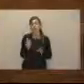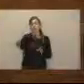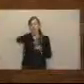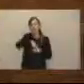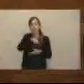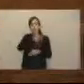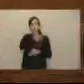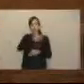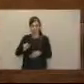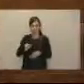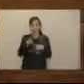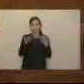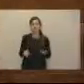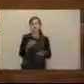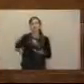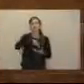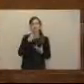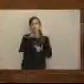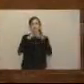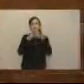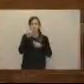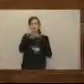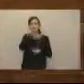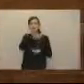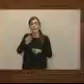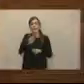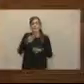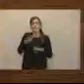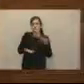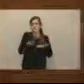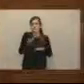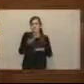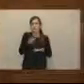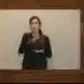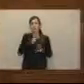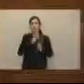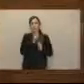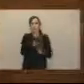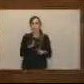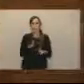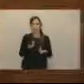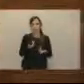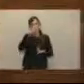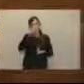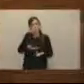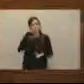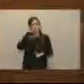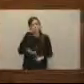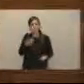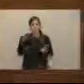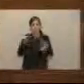Consideramos que hay que poner en valor Lera y hay que poner en relieve su importancia. Queremos dejar